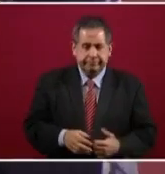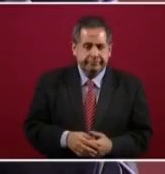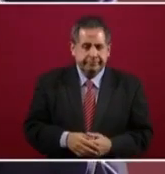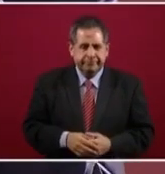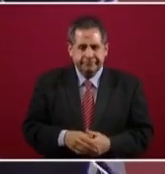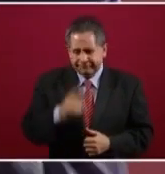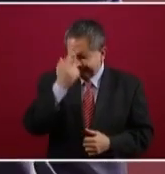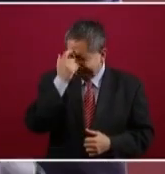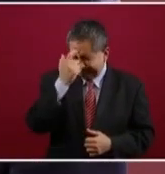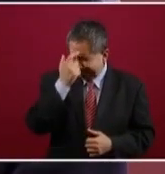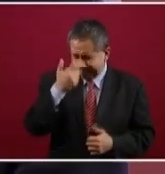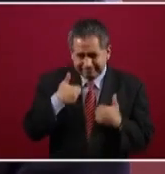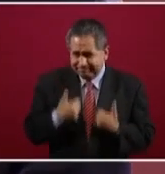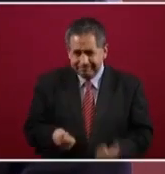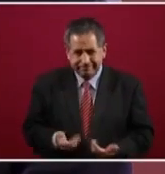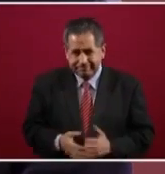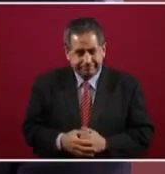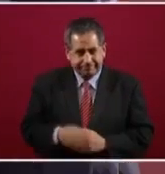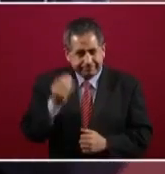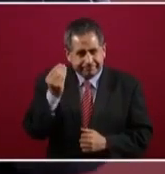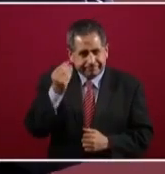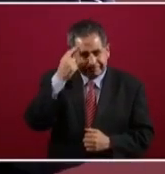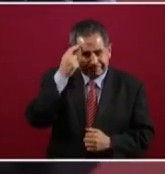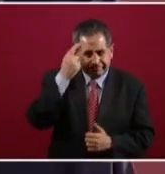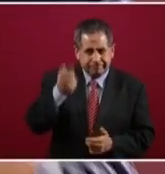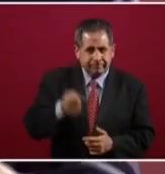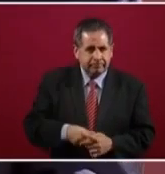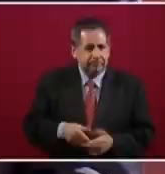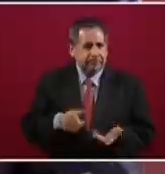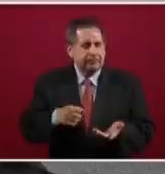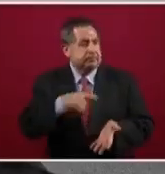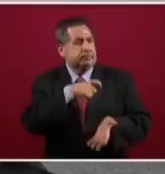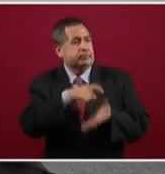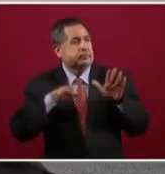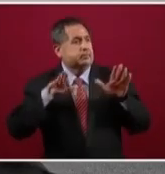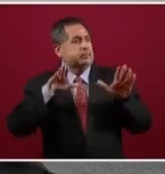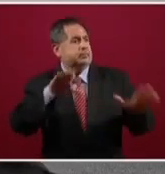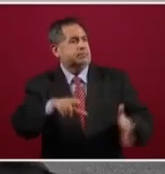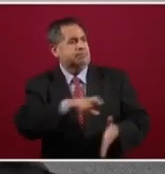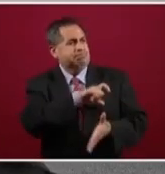¿En qué cabeza cabe comprar un avión